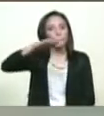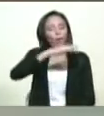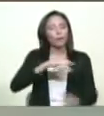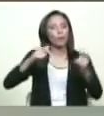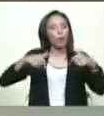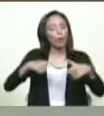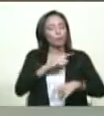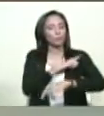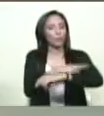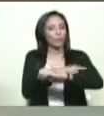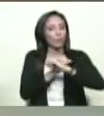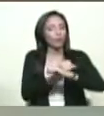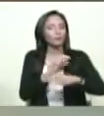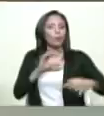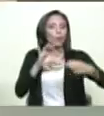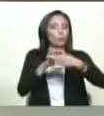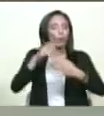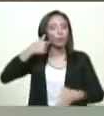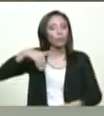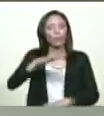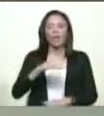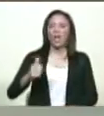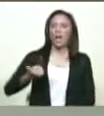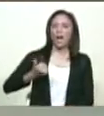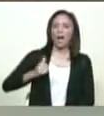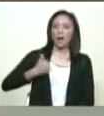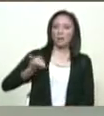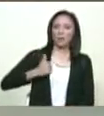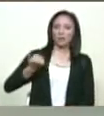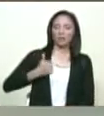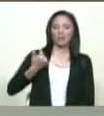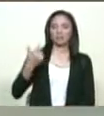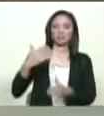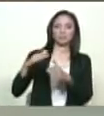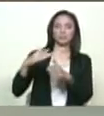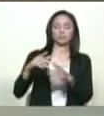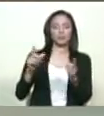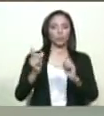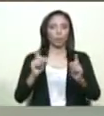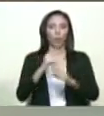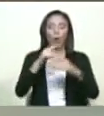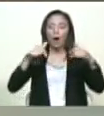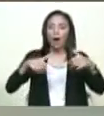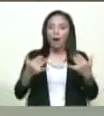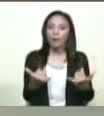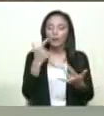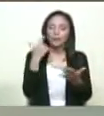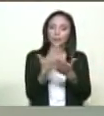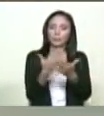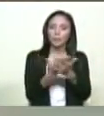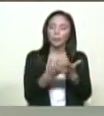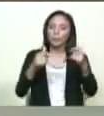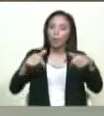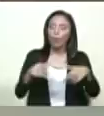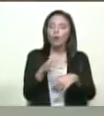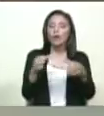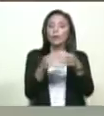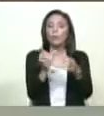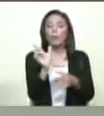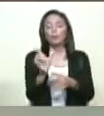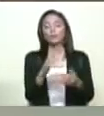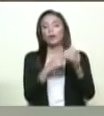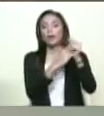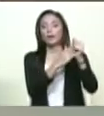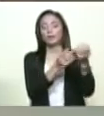popular poder político no es cualquier cosa y sólo lo puede hacer hoy por hoy el partido socialista unido